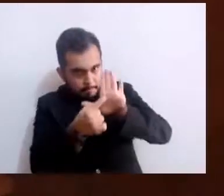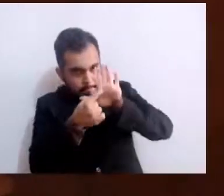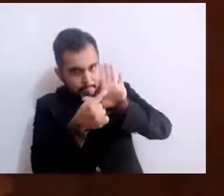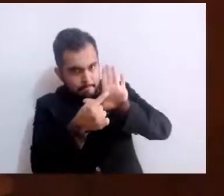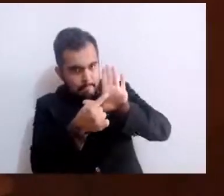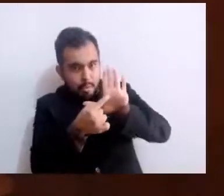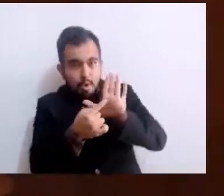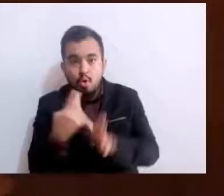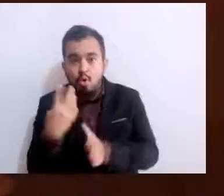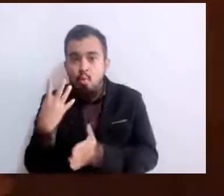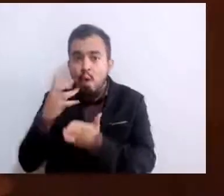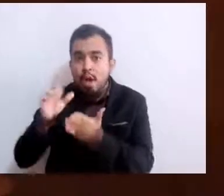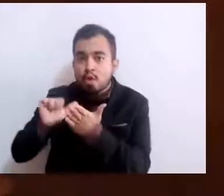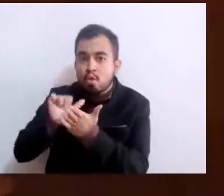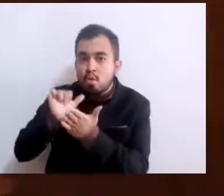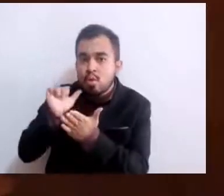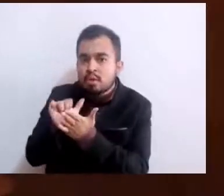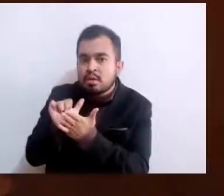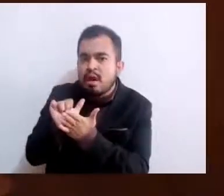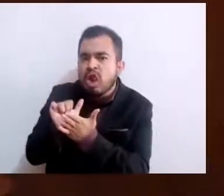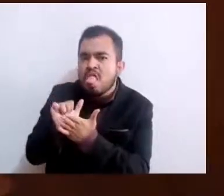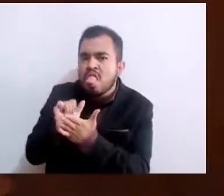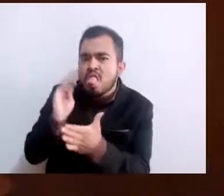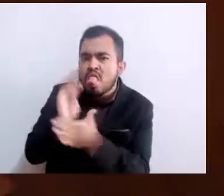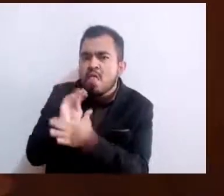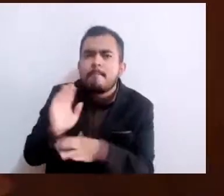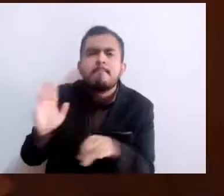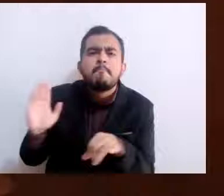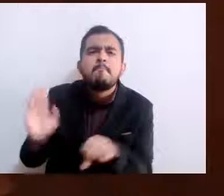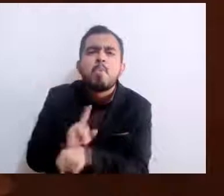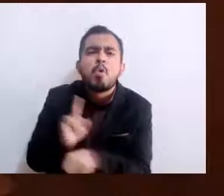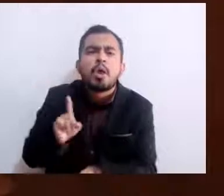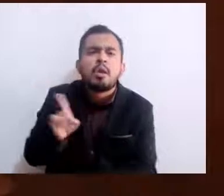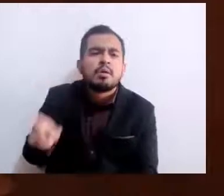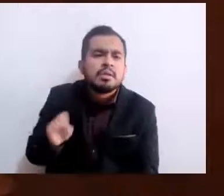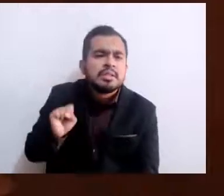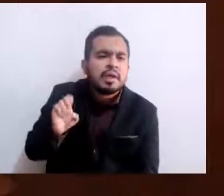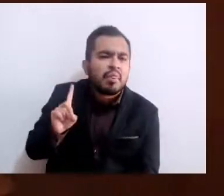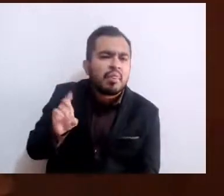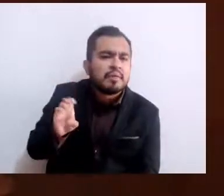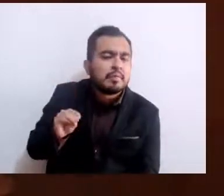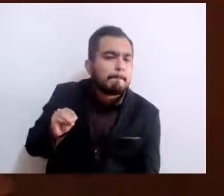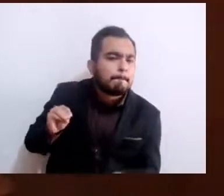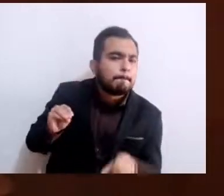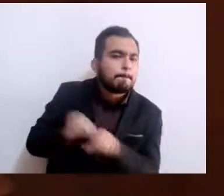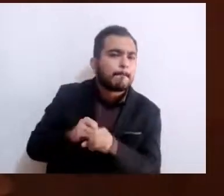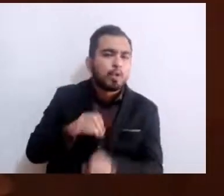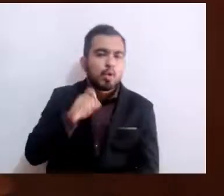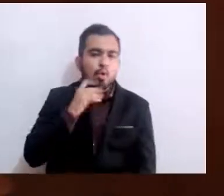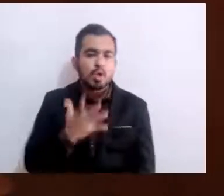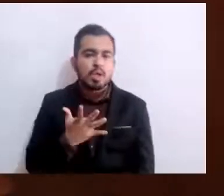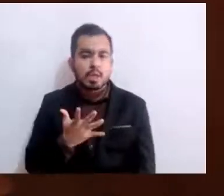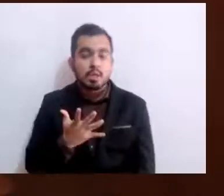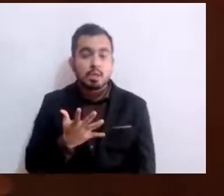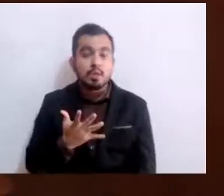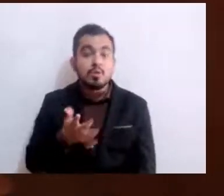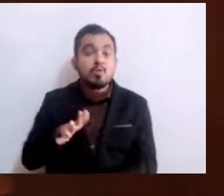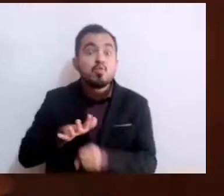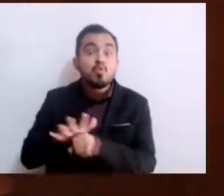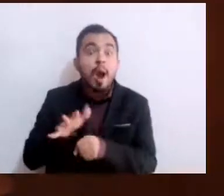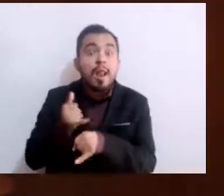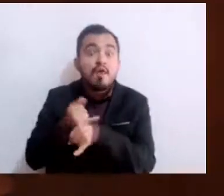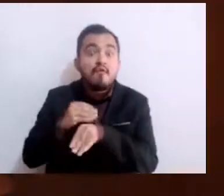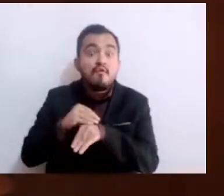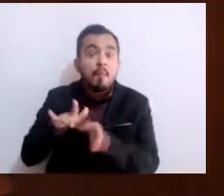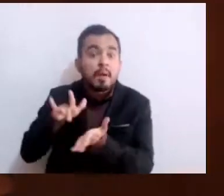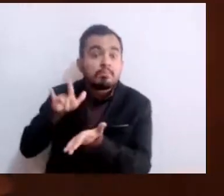que no quiere CDCEM que se conozcan? ¿Qué información de beneficiarios, quizás que